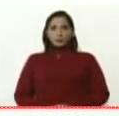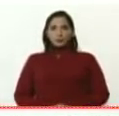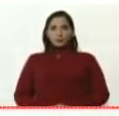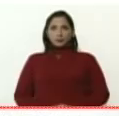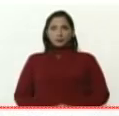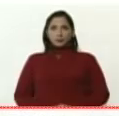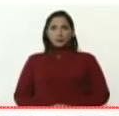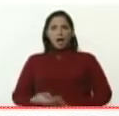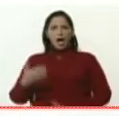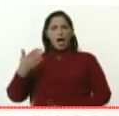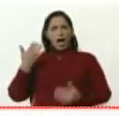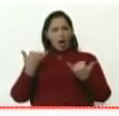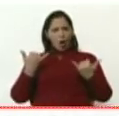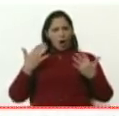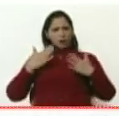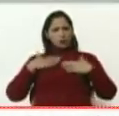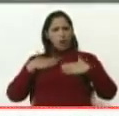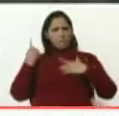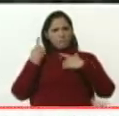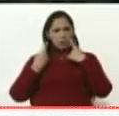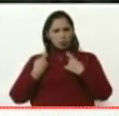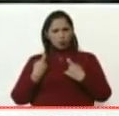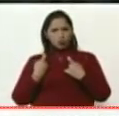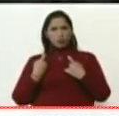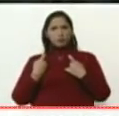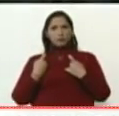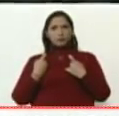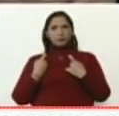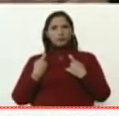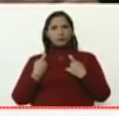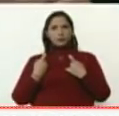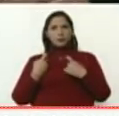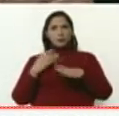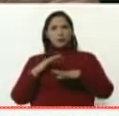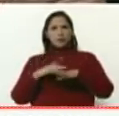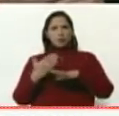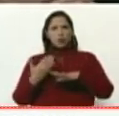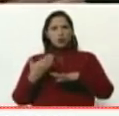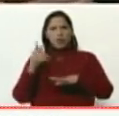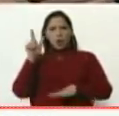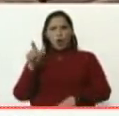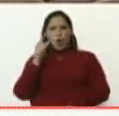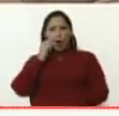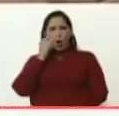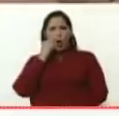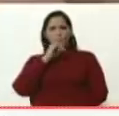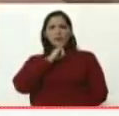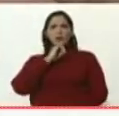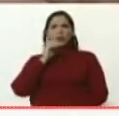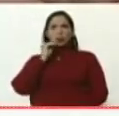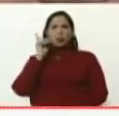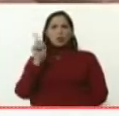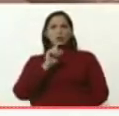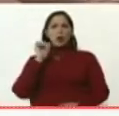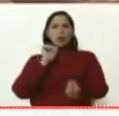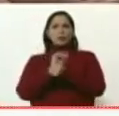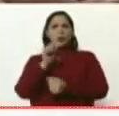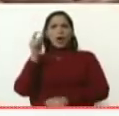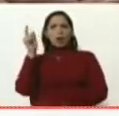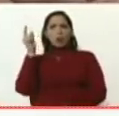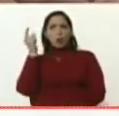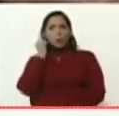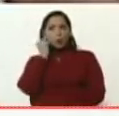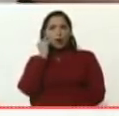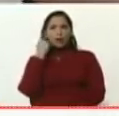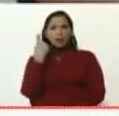Me pregunto yo, ¿por qué el señor Iván Duque no ha capturado a estas prostitutas que están